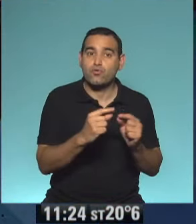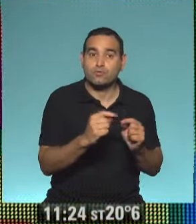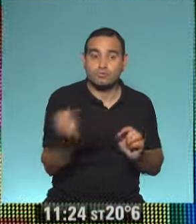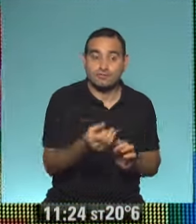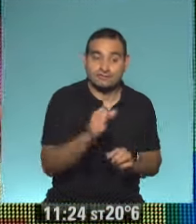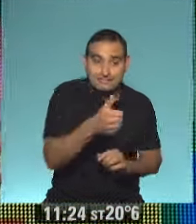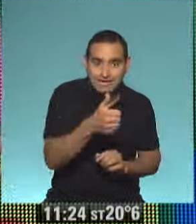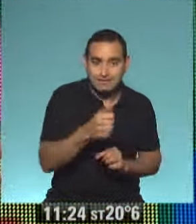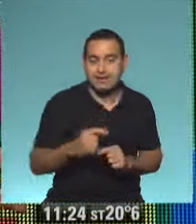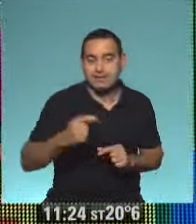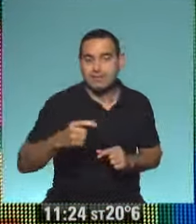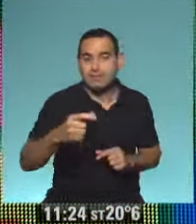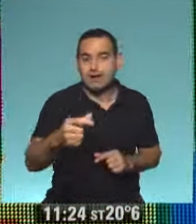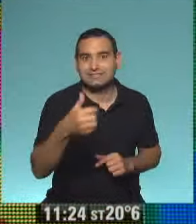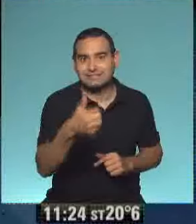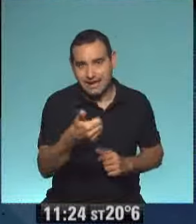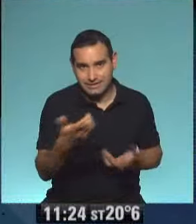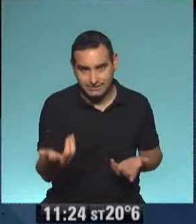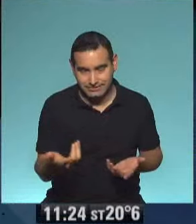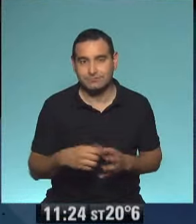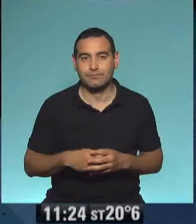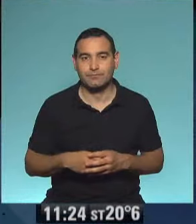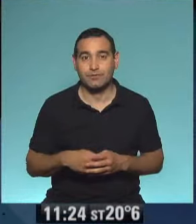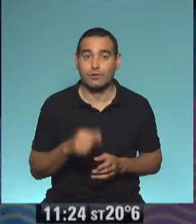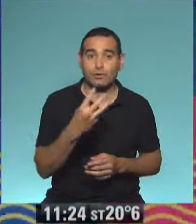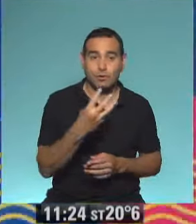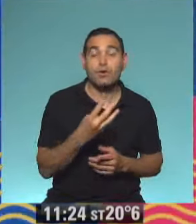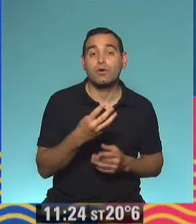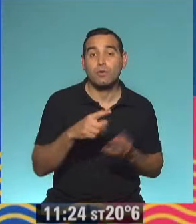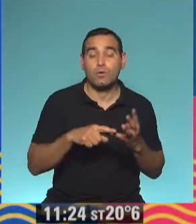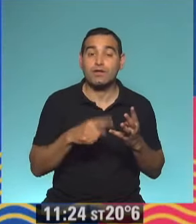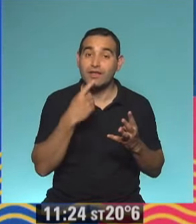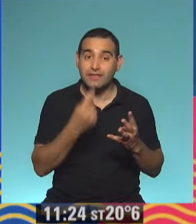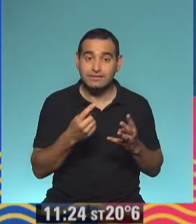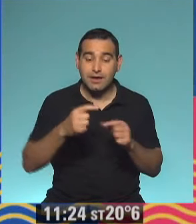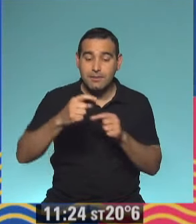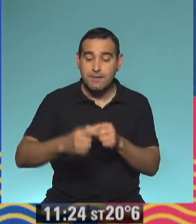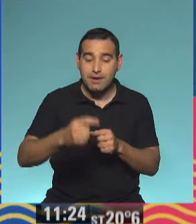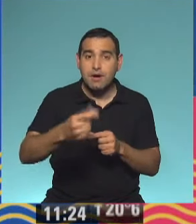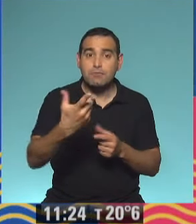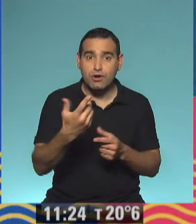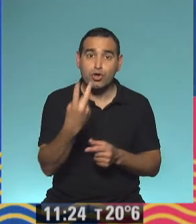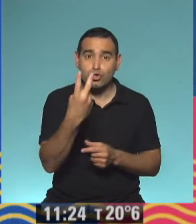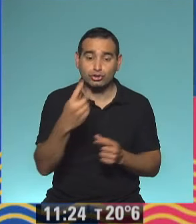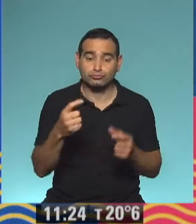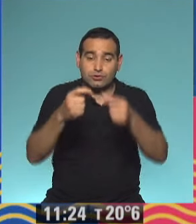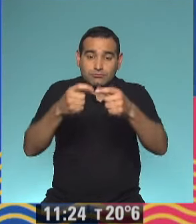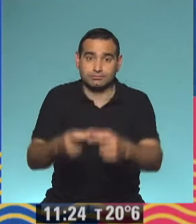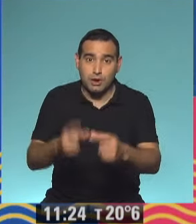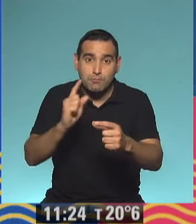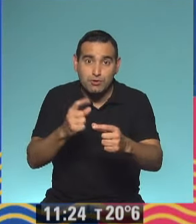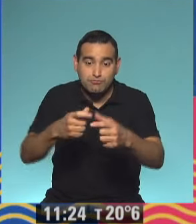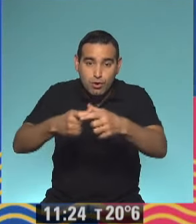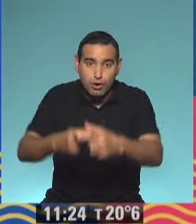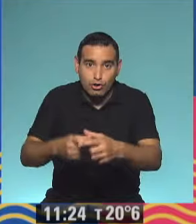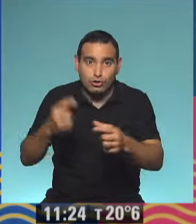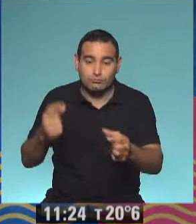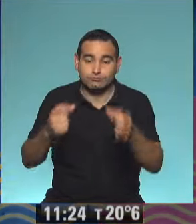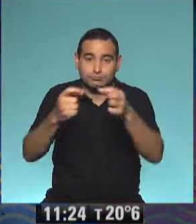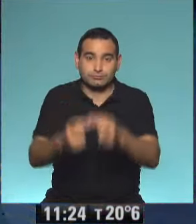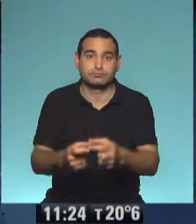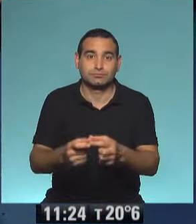6, avanzás. 6 casilleros. 6 casilleros. 4. Los casilleros pueden ser ocupados simultáneamente por dos o más jugadores. No se